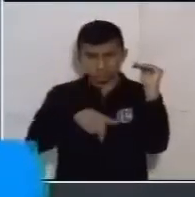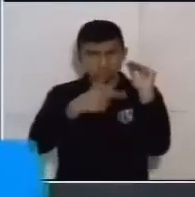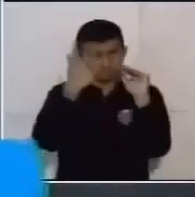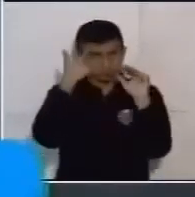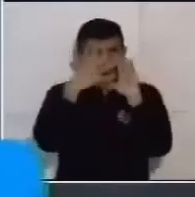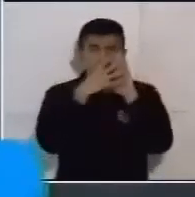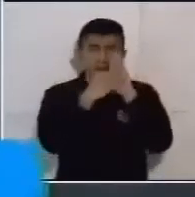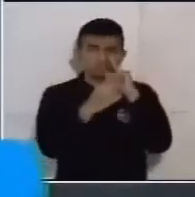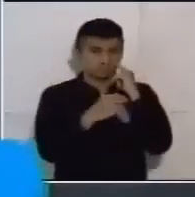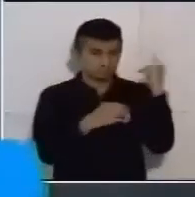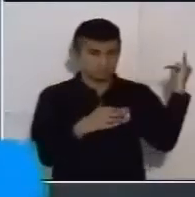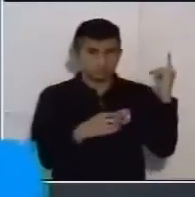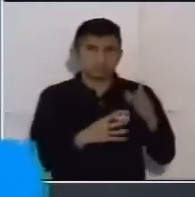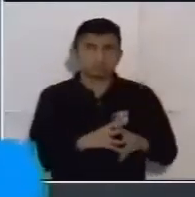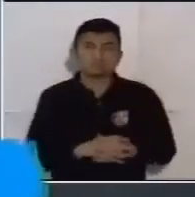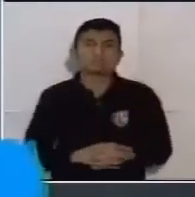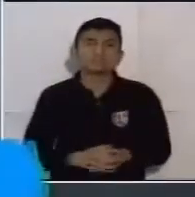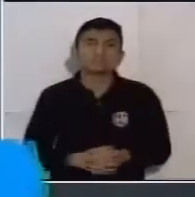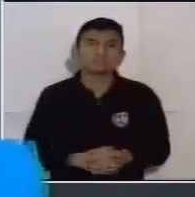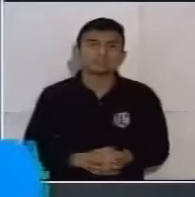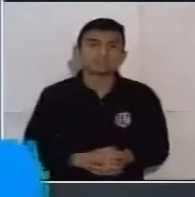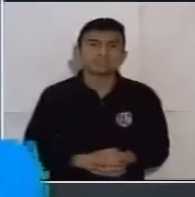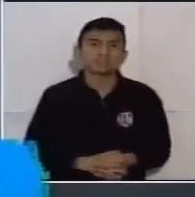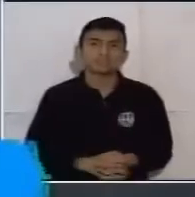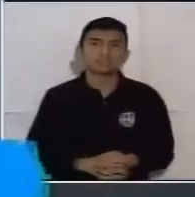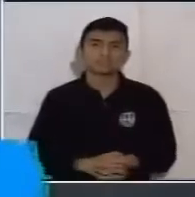pues, vamos escribiéndolo.